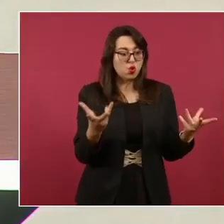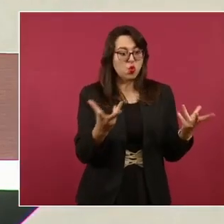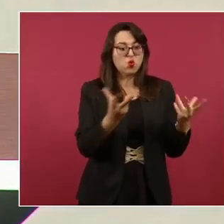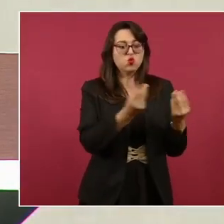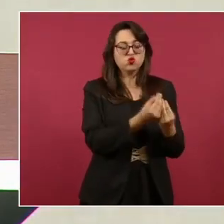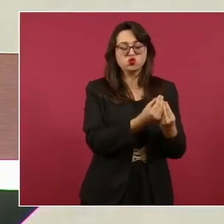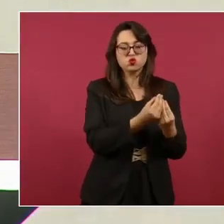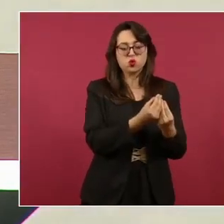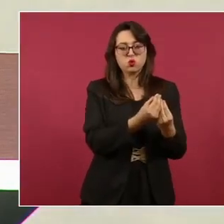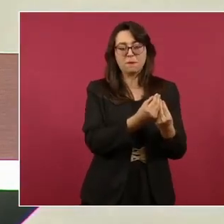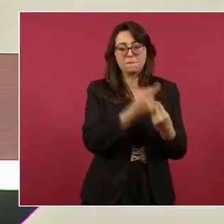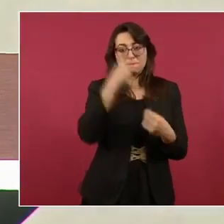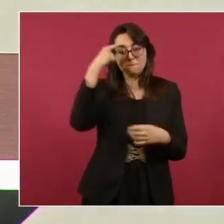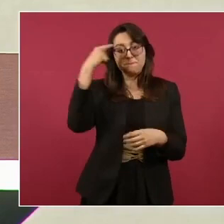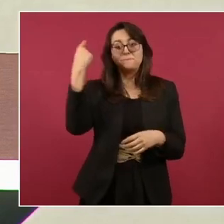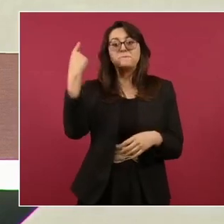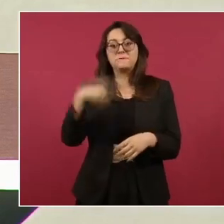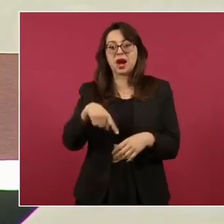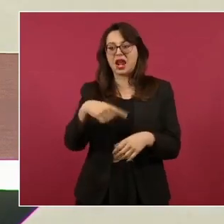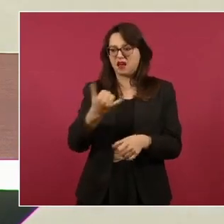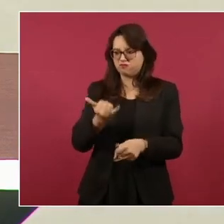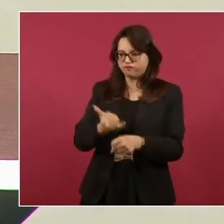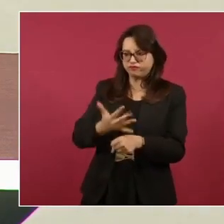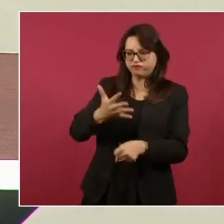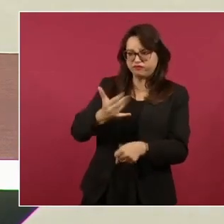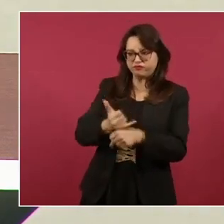democrático y se torna de plano